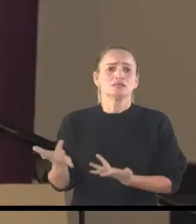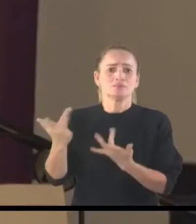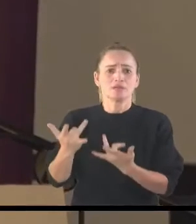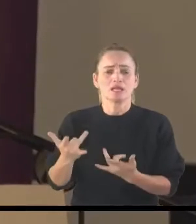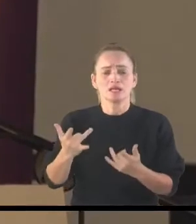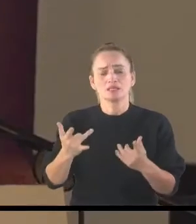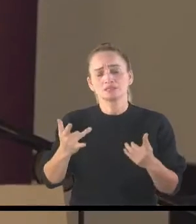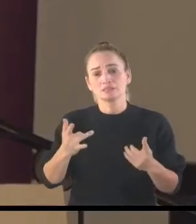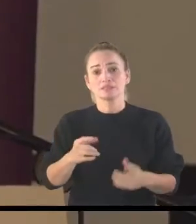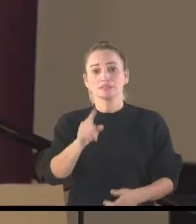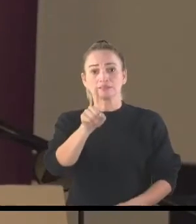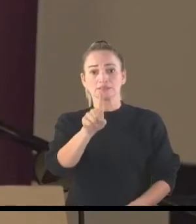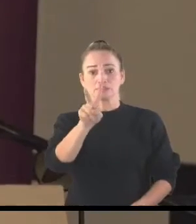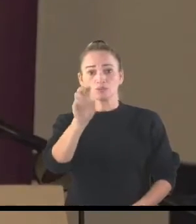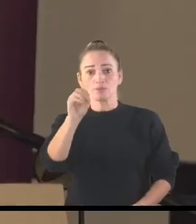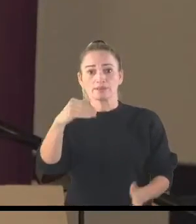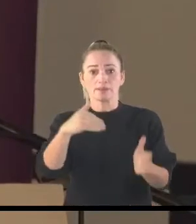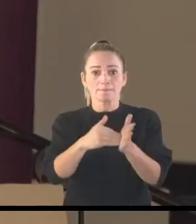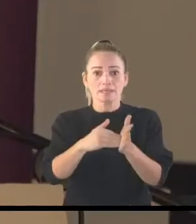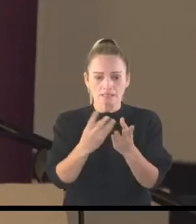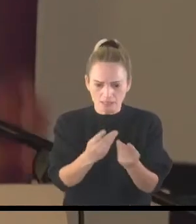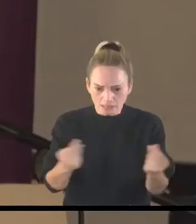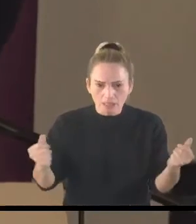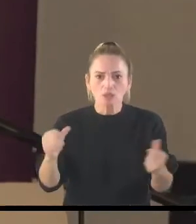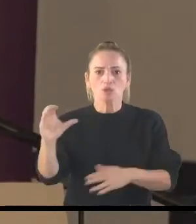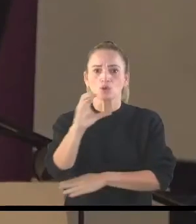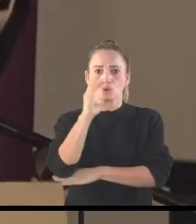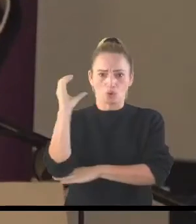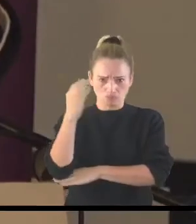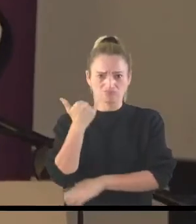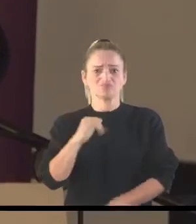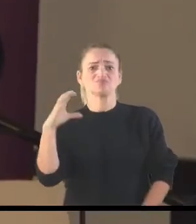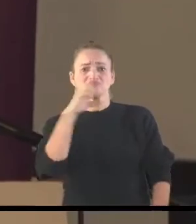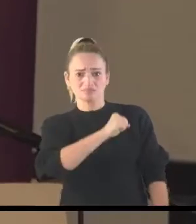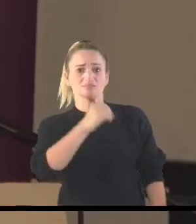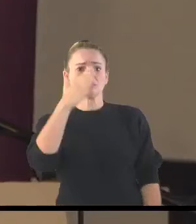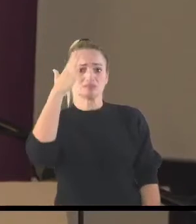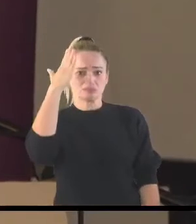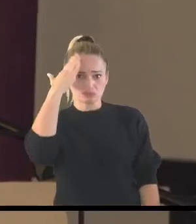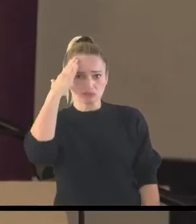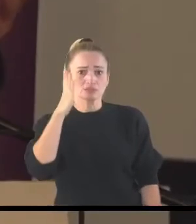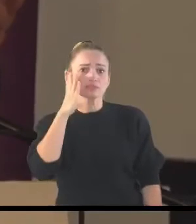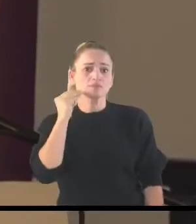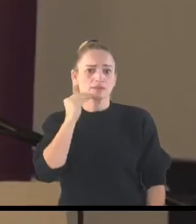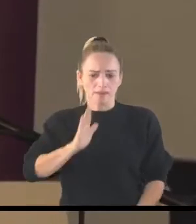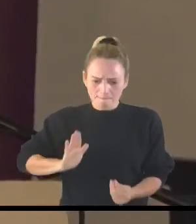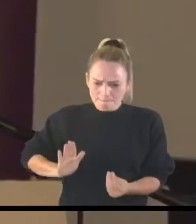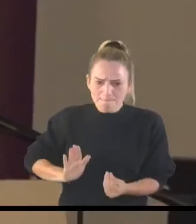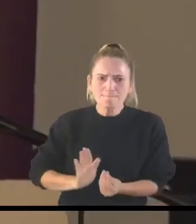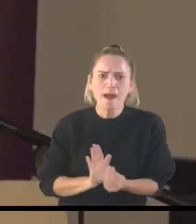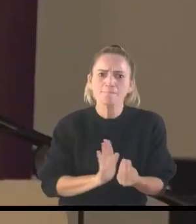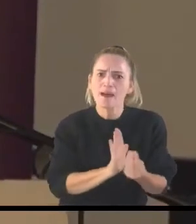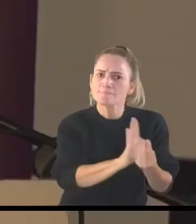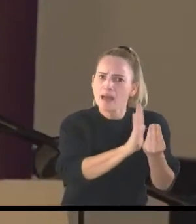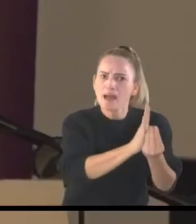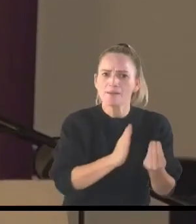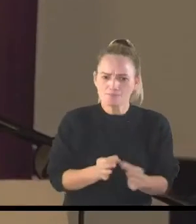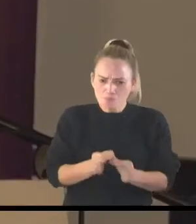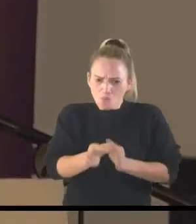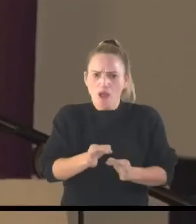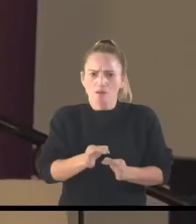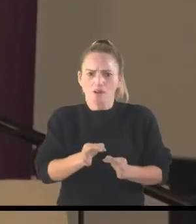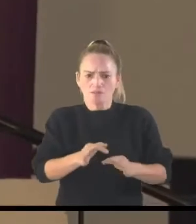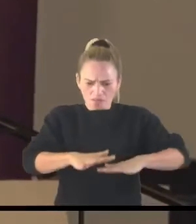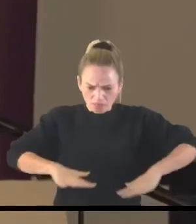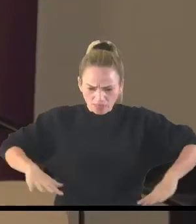más de 120.000 desaparecidos en Colombia. Sé lo que significa desplazarse de su territorio, entregar